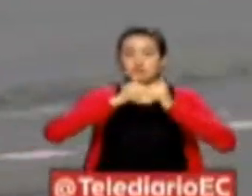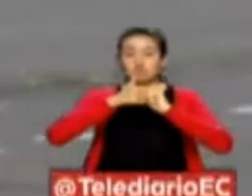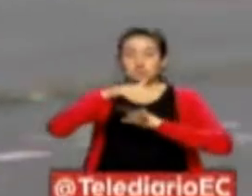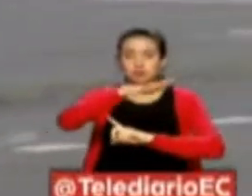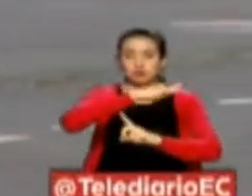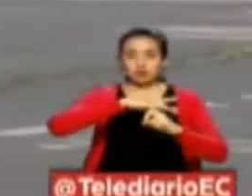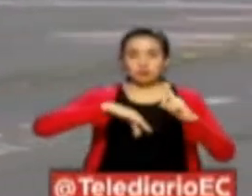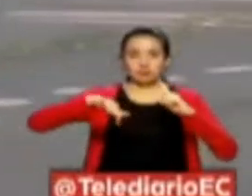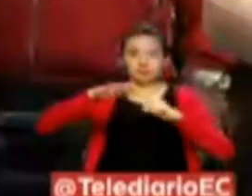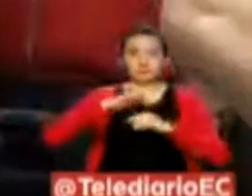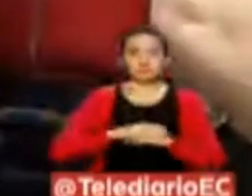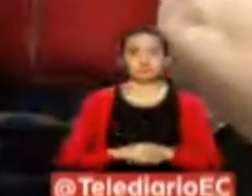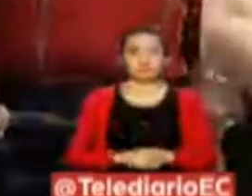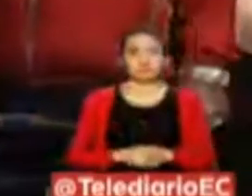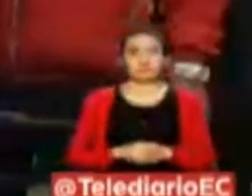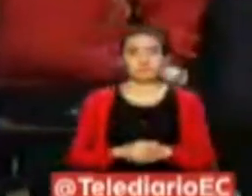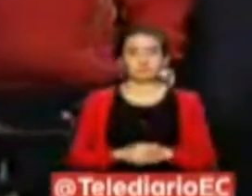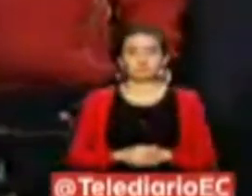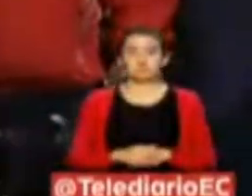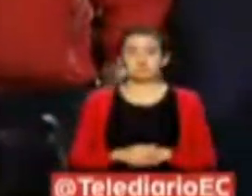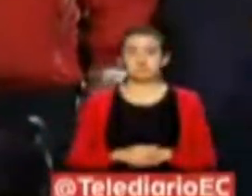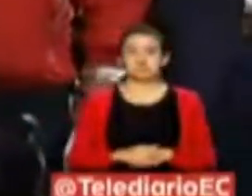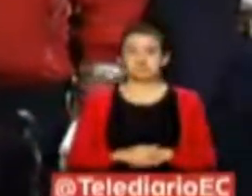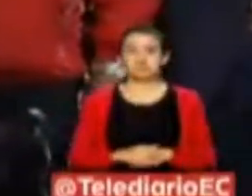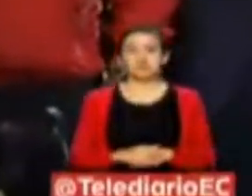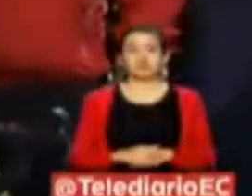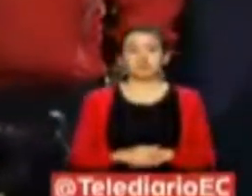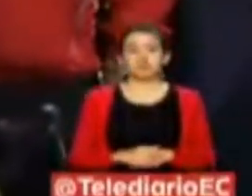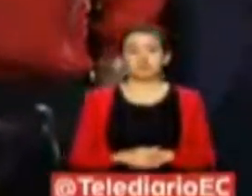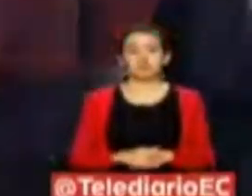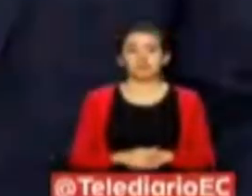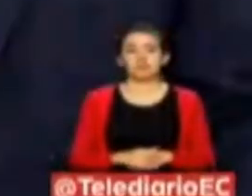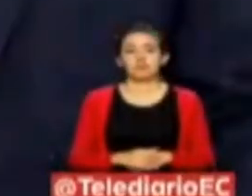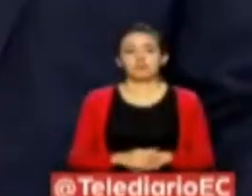el espíritu de los pueblos javier zeballos telediario